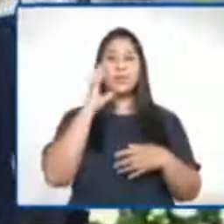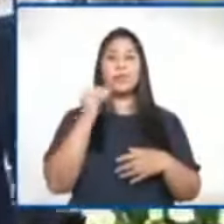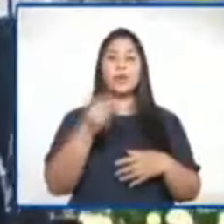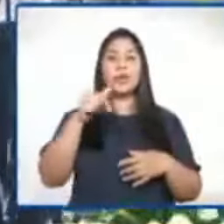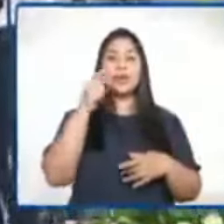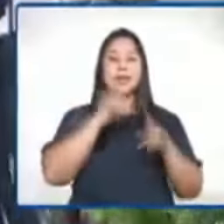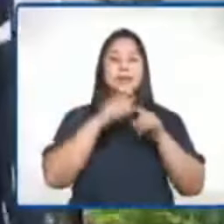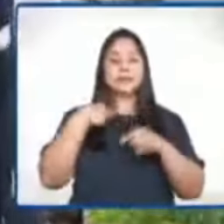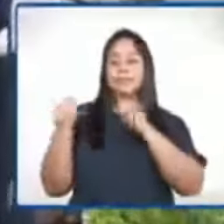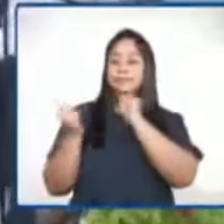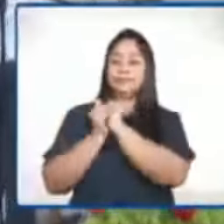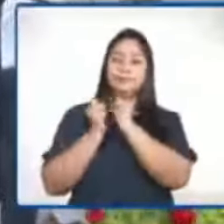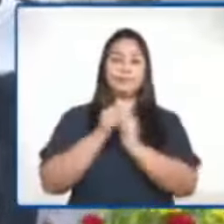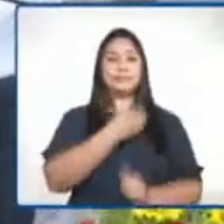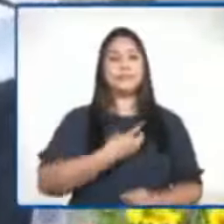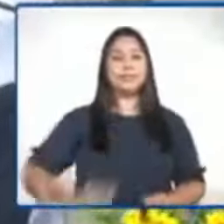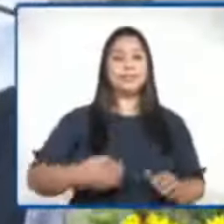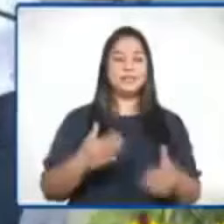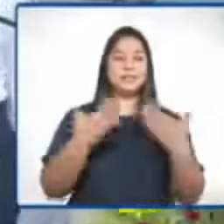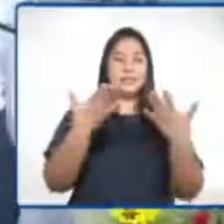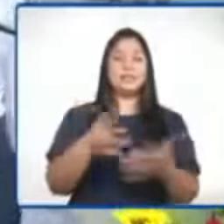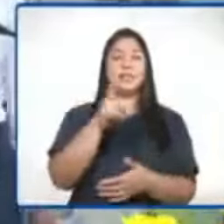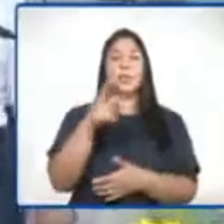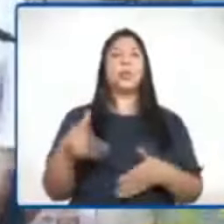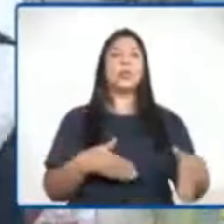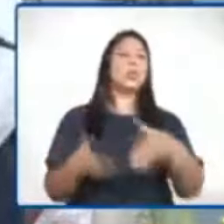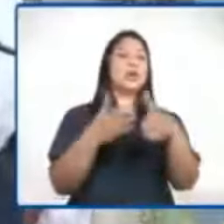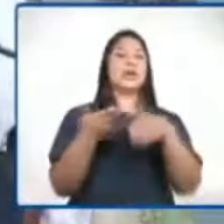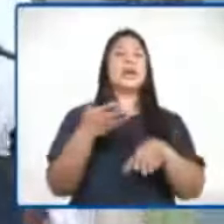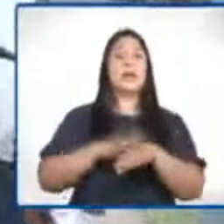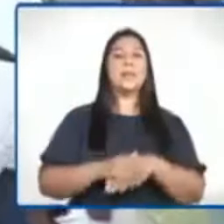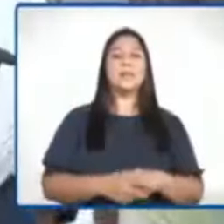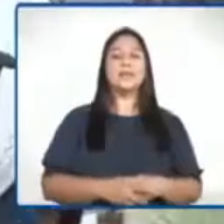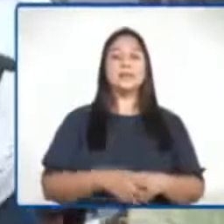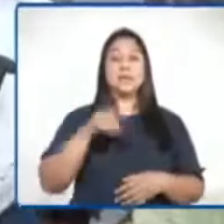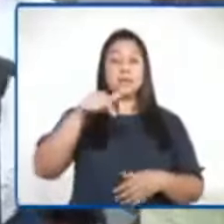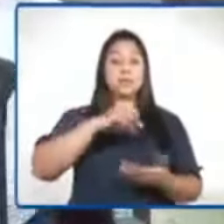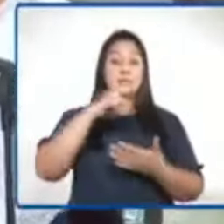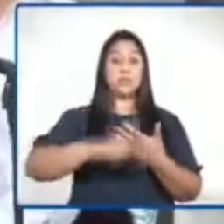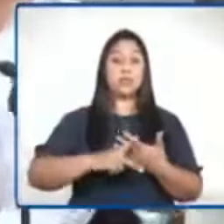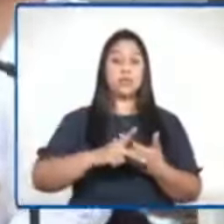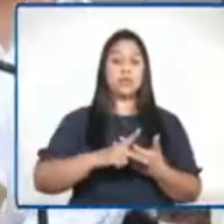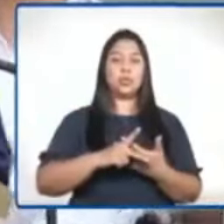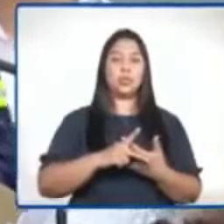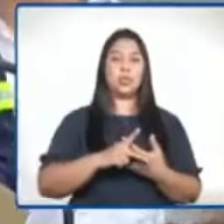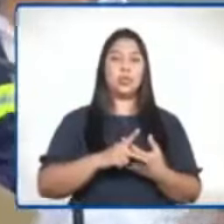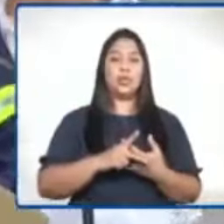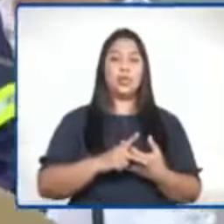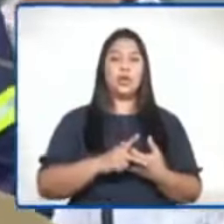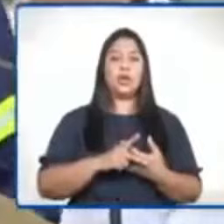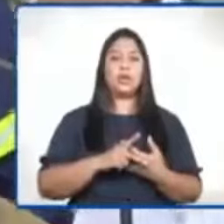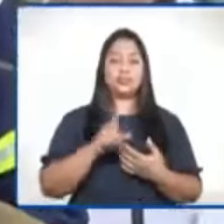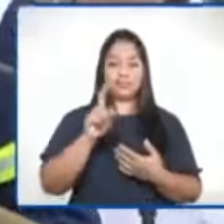estamos con el señor presidente entregando una obra más. Este proyecto no hubiera sido posible sin el